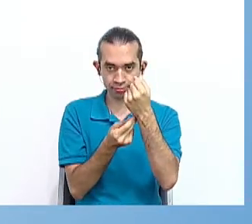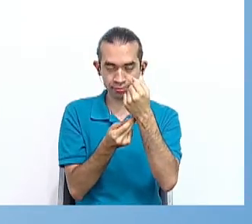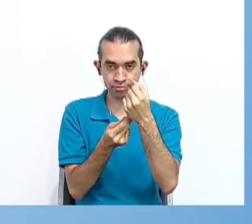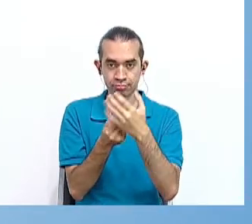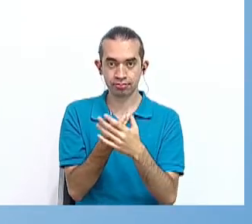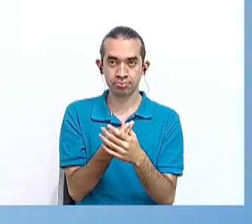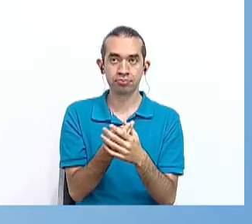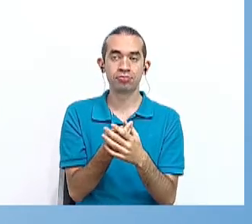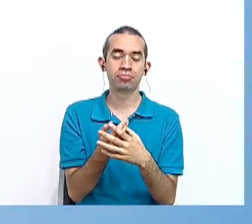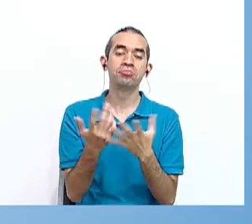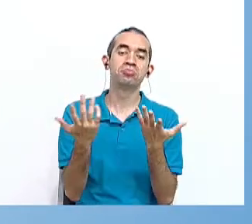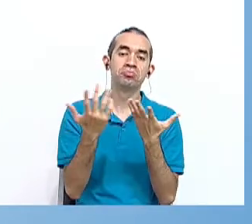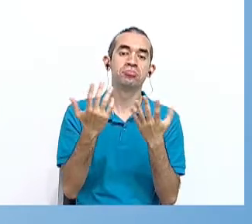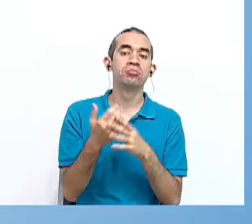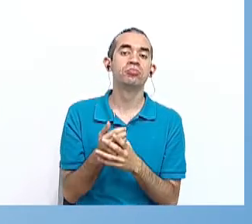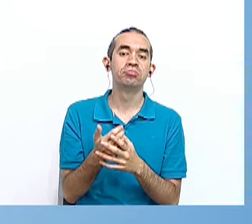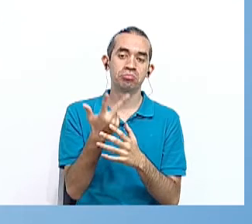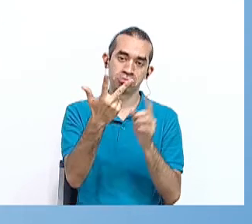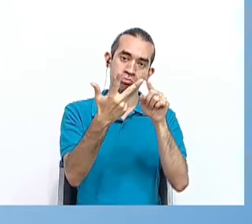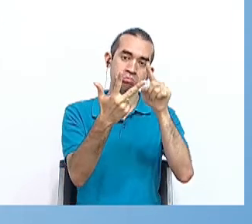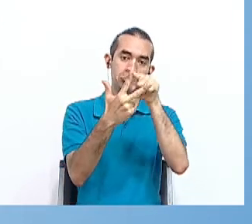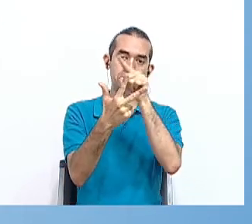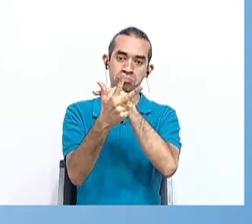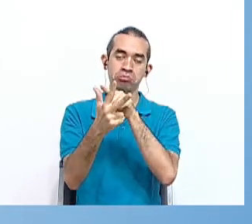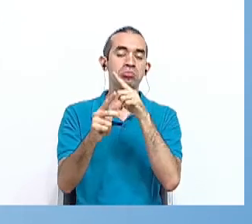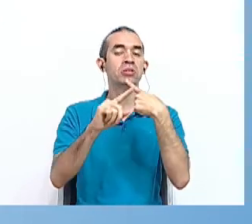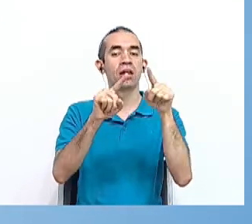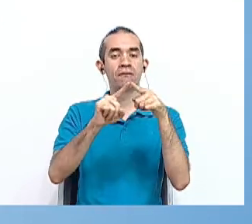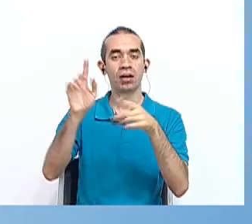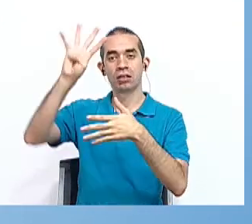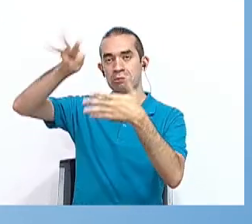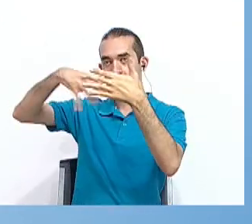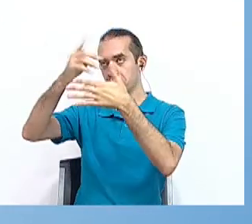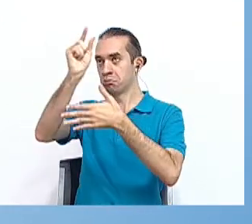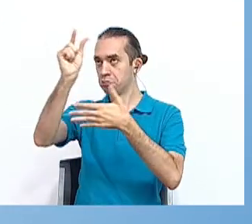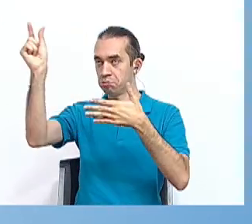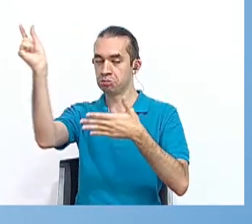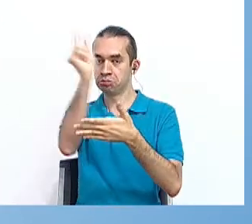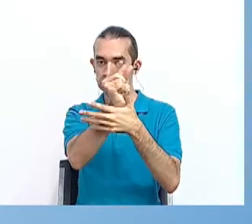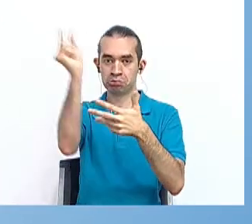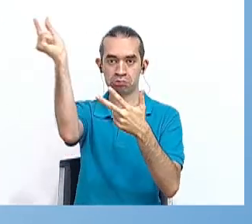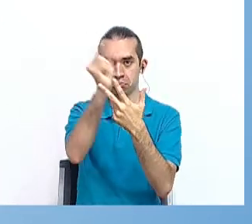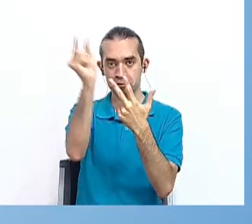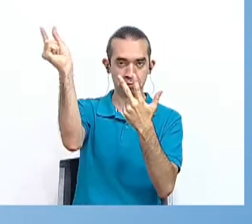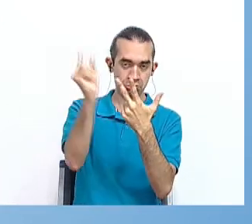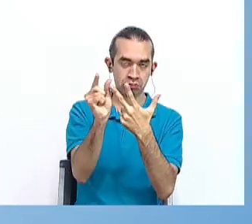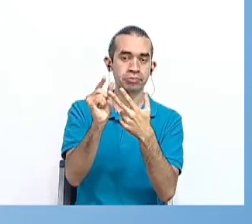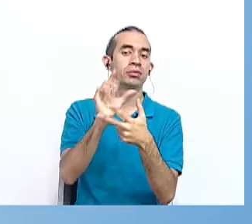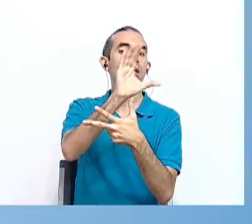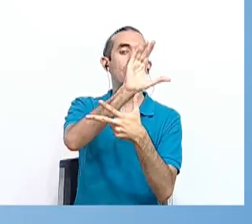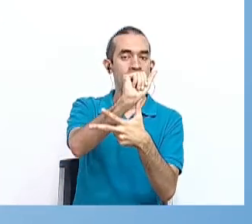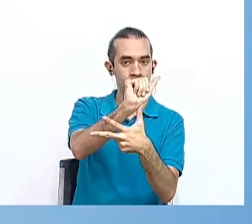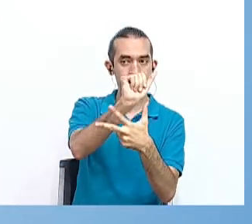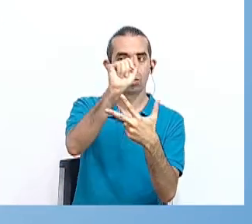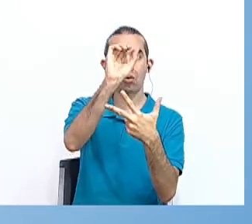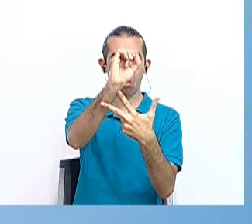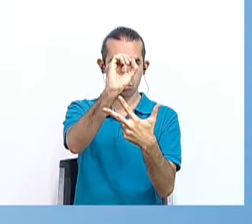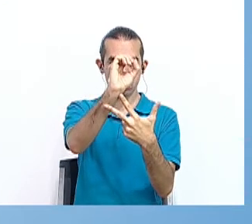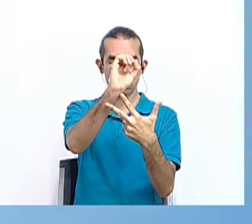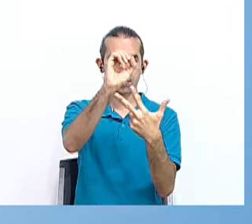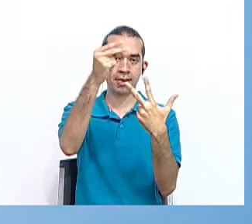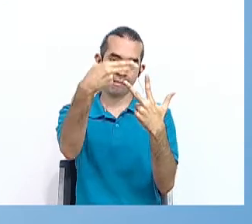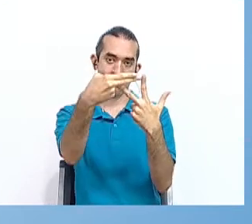ternarios, formados por 3 elementos diferentes: el calcio, el oxígeno y